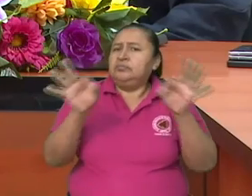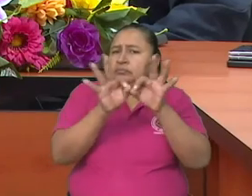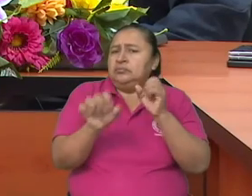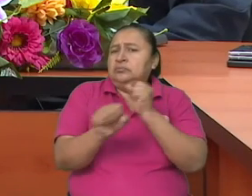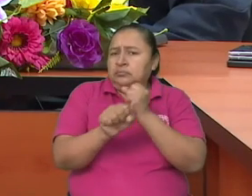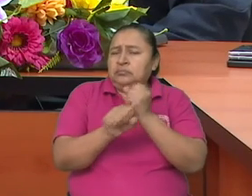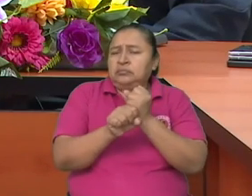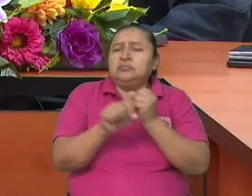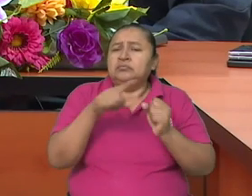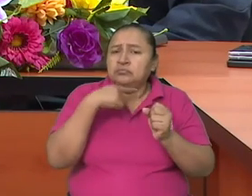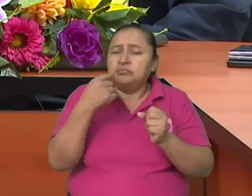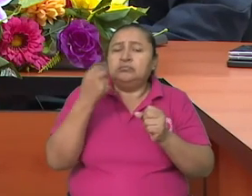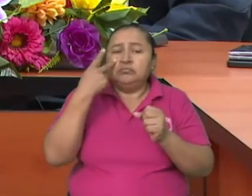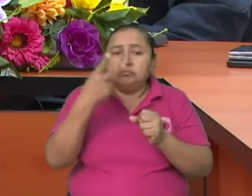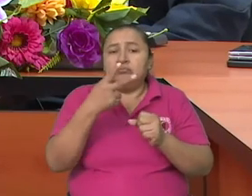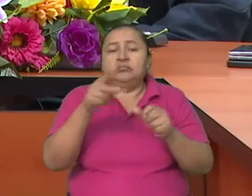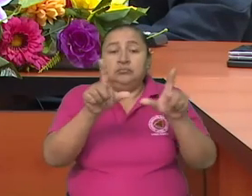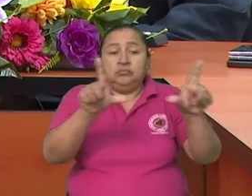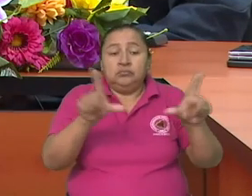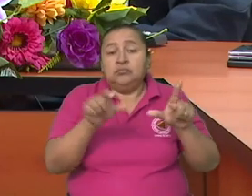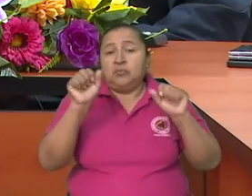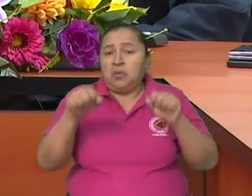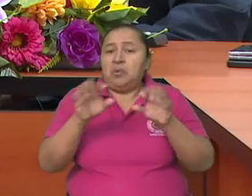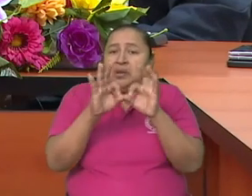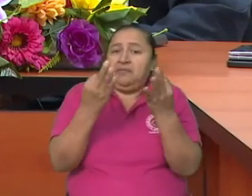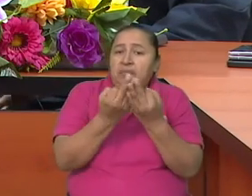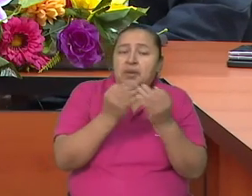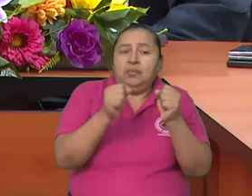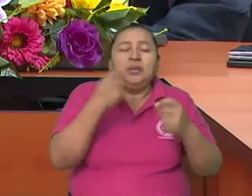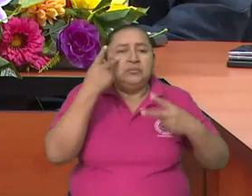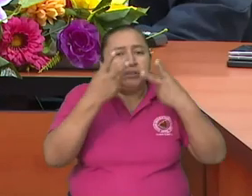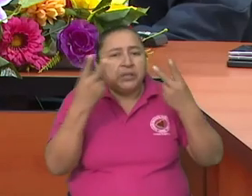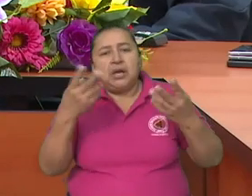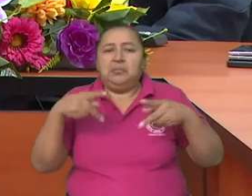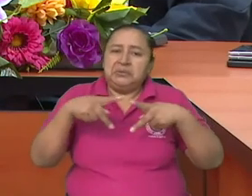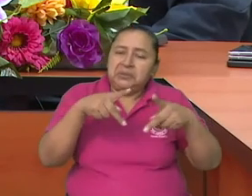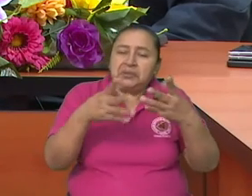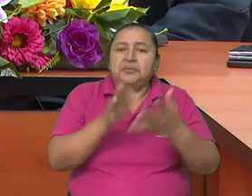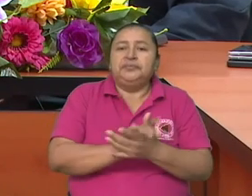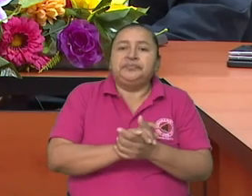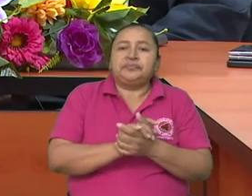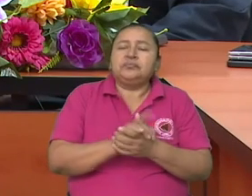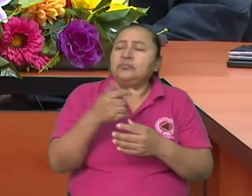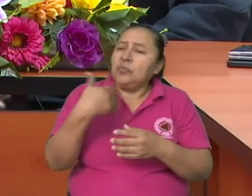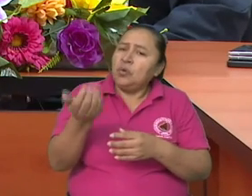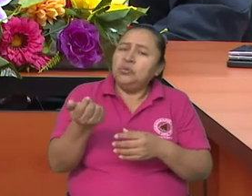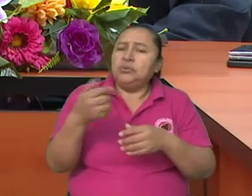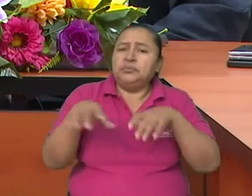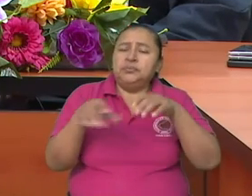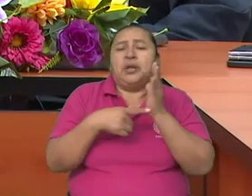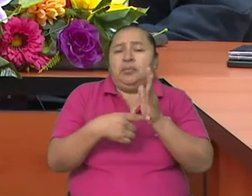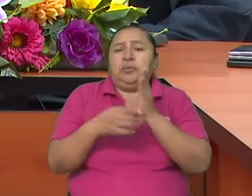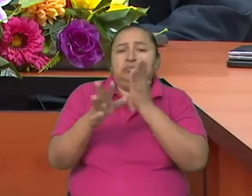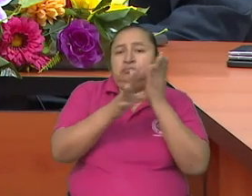para garantizar espacios en los que las familias pueden recrearse. Le consulto a partir de otras realidades portuarias, por ejemplo, Puerto San Juan del Sur